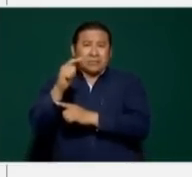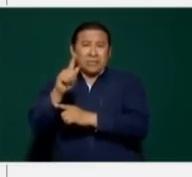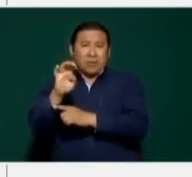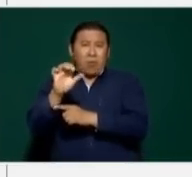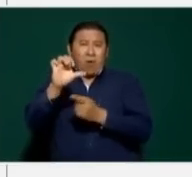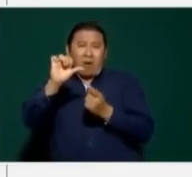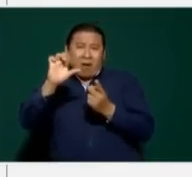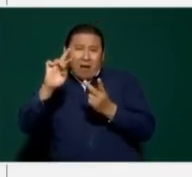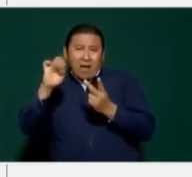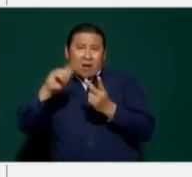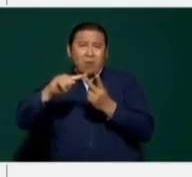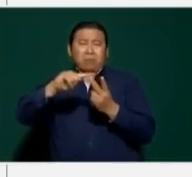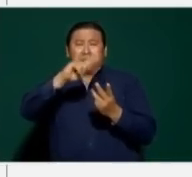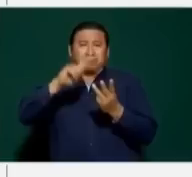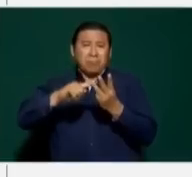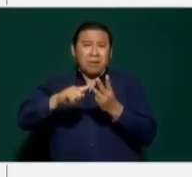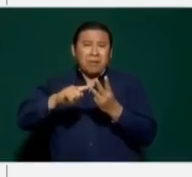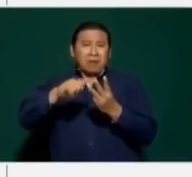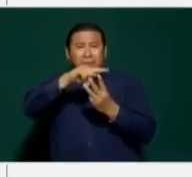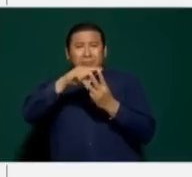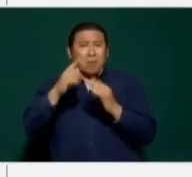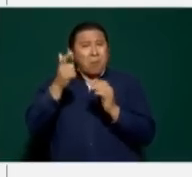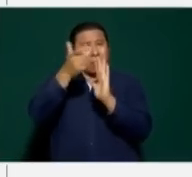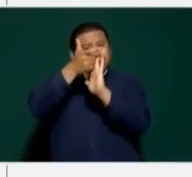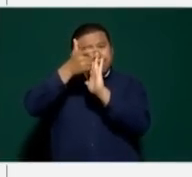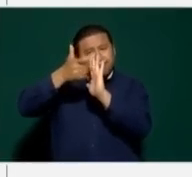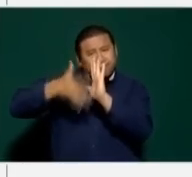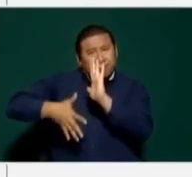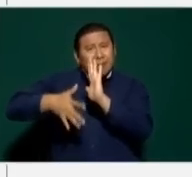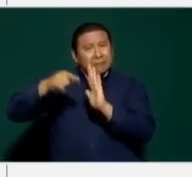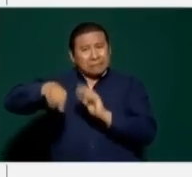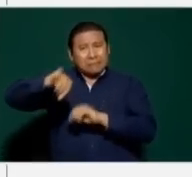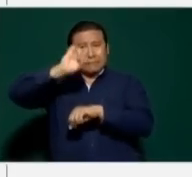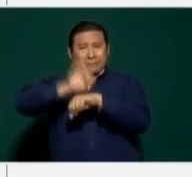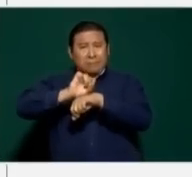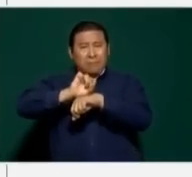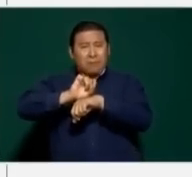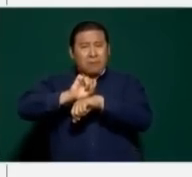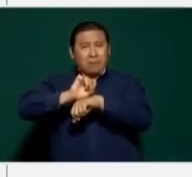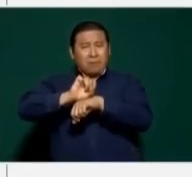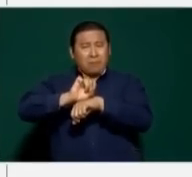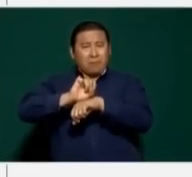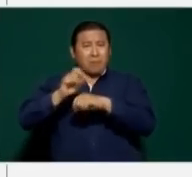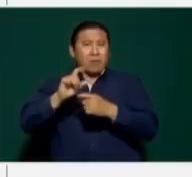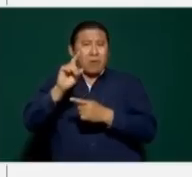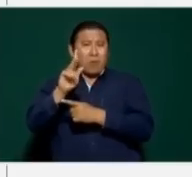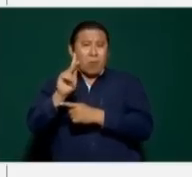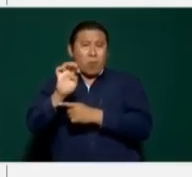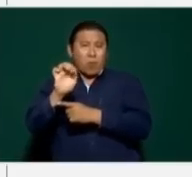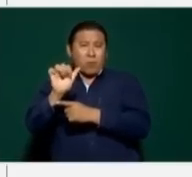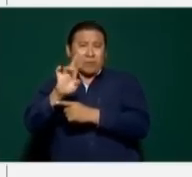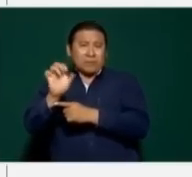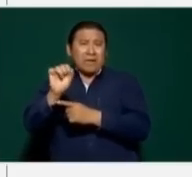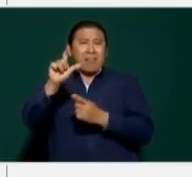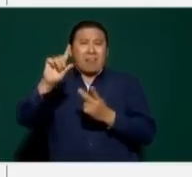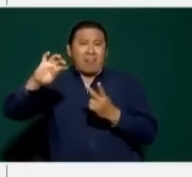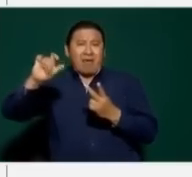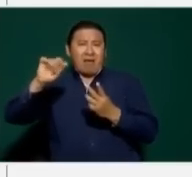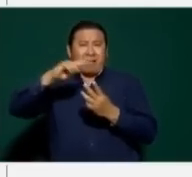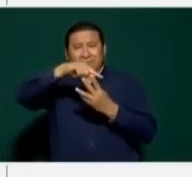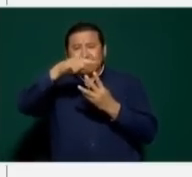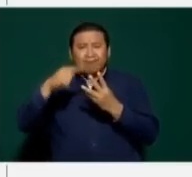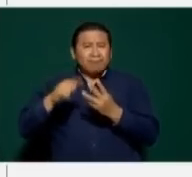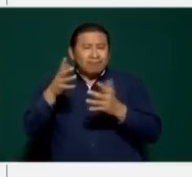Arco y Redco, y las tres más económicas en esta semana que cerró, Golf, Orsan y Lagaz.